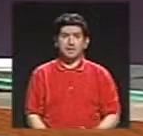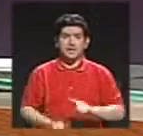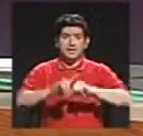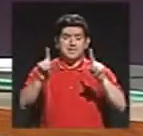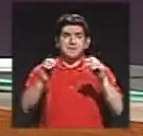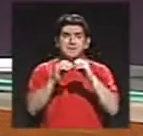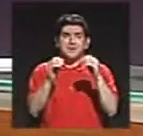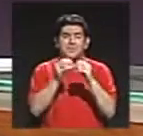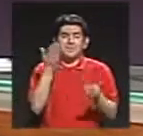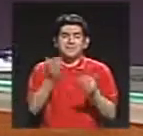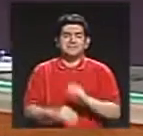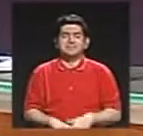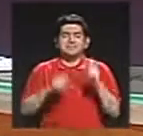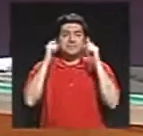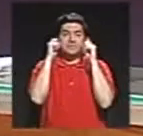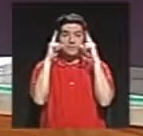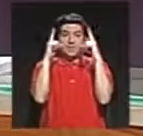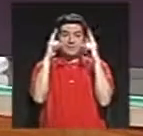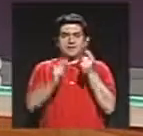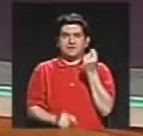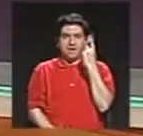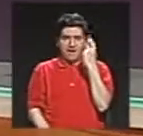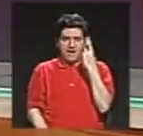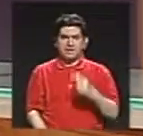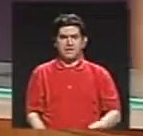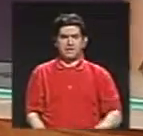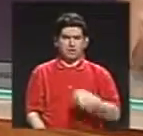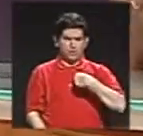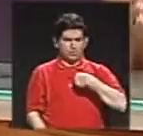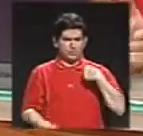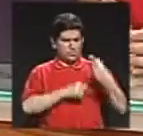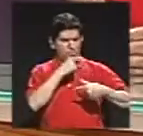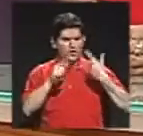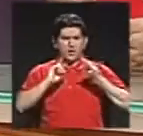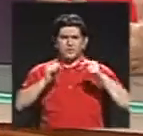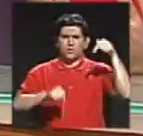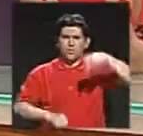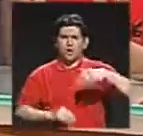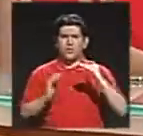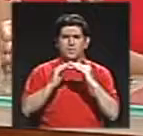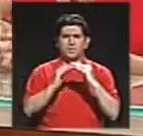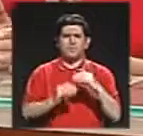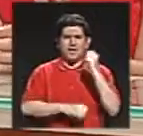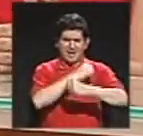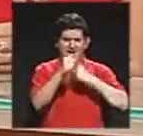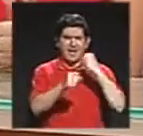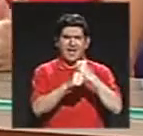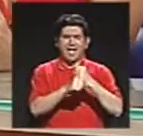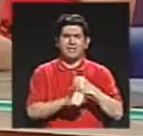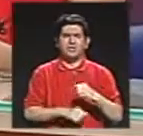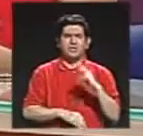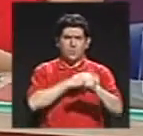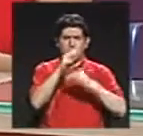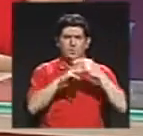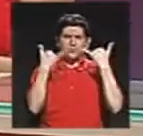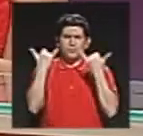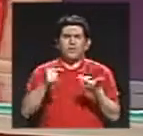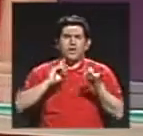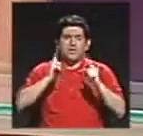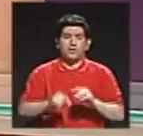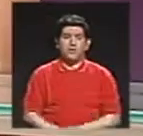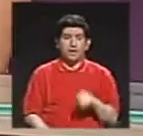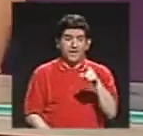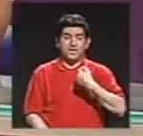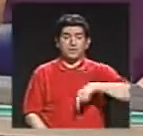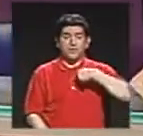pero es más un despertar de entender En qué generación vivo hoy En qué mundo vivo hoy en qué año estoy hoy Claro porque es ese Boomerang nos